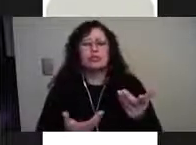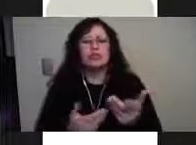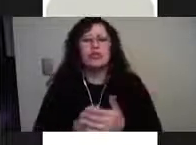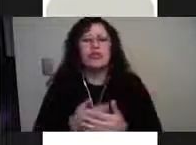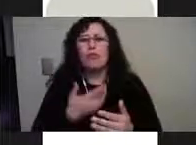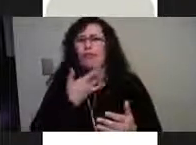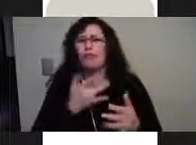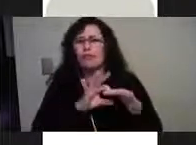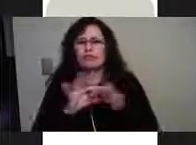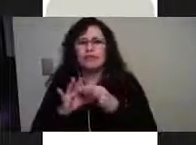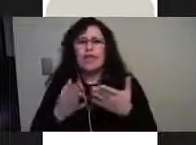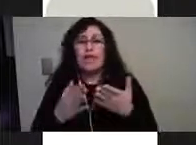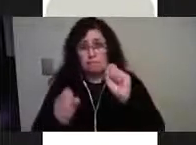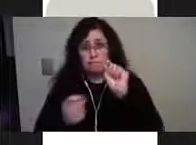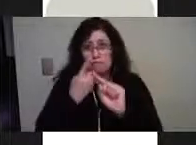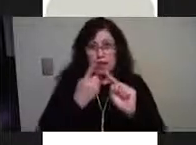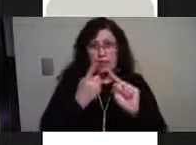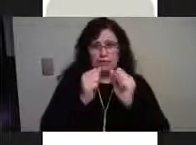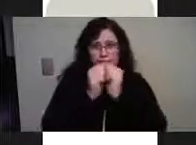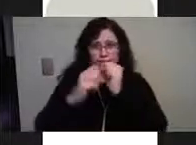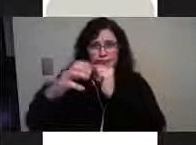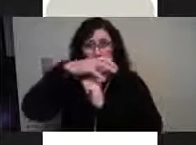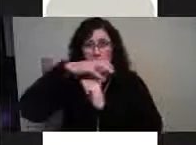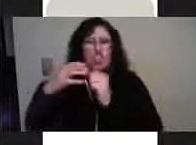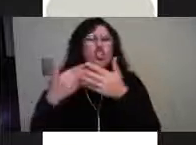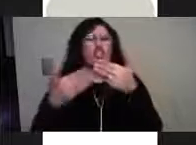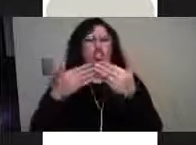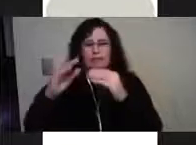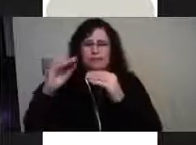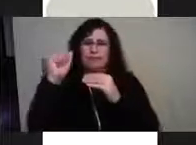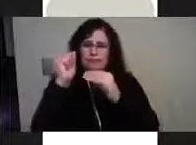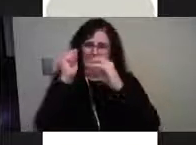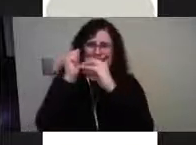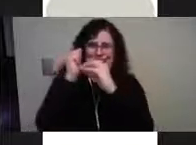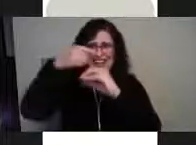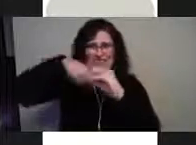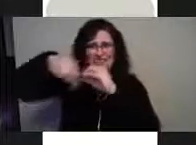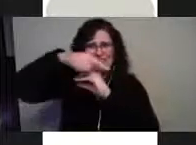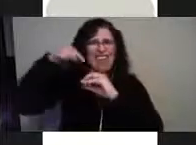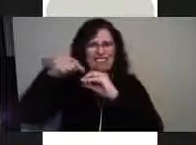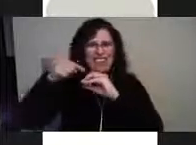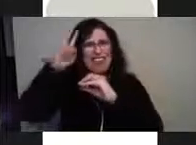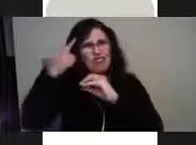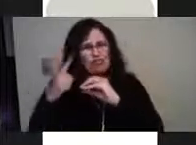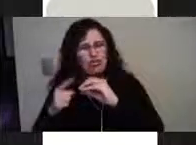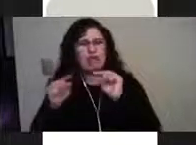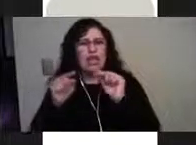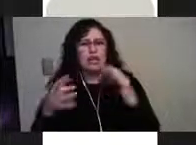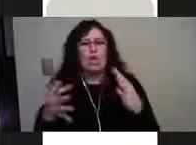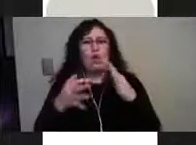por lesión en el cerebelo, ¿ya? Y que está asociado muchas veces a agente